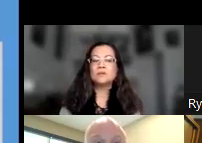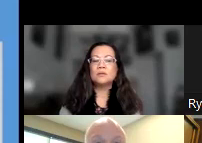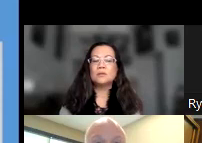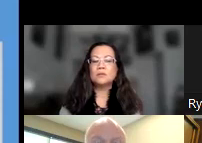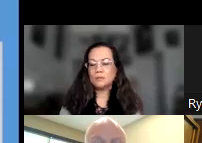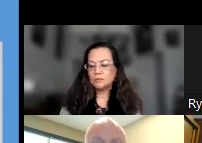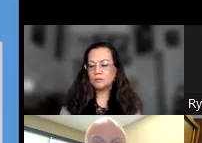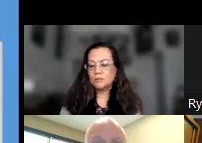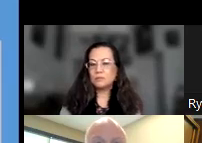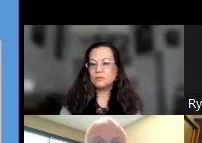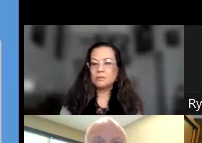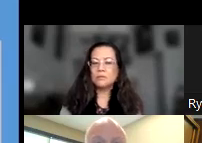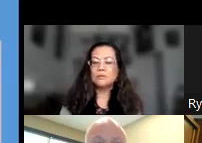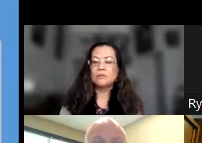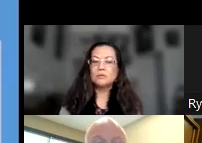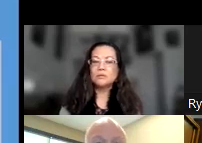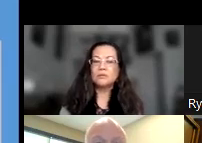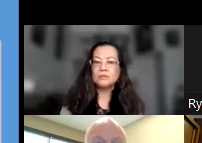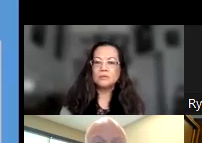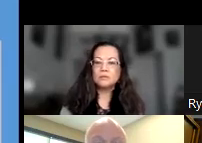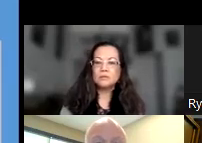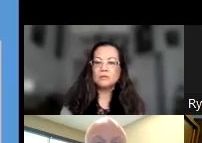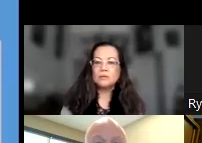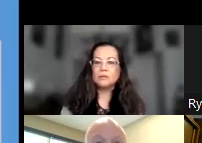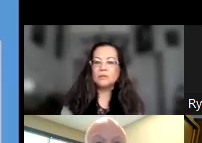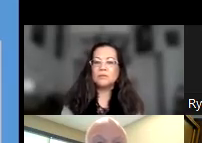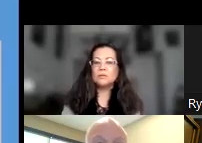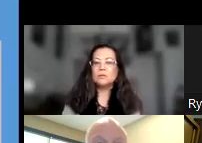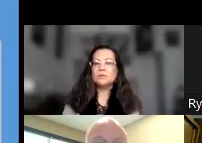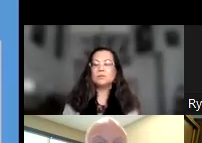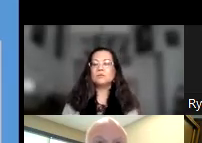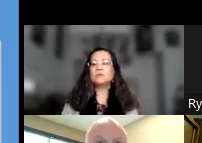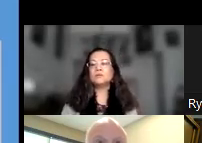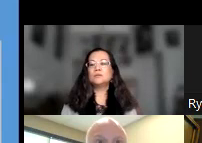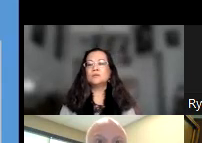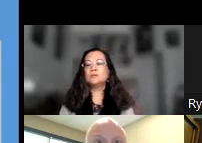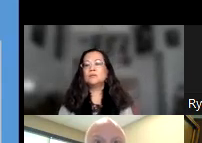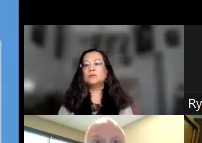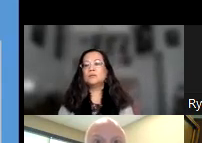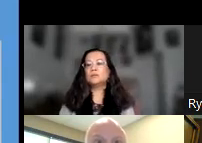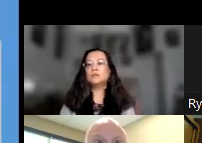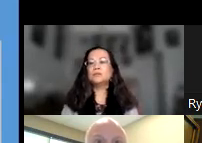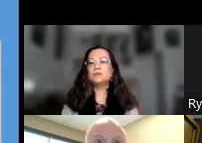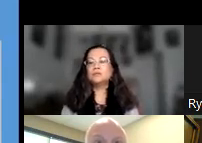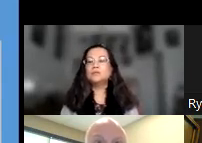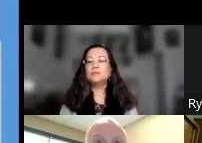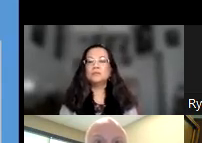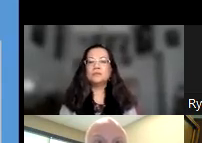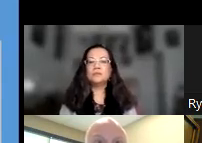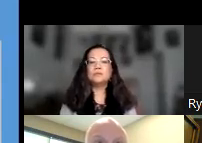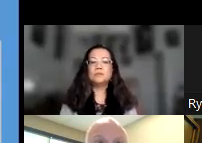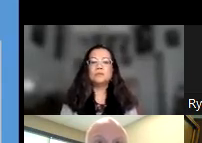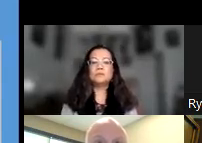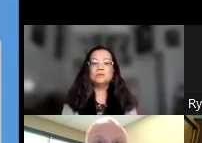representa. En la siguiente diapositiva, habiendo sacado los servicios residenciales, vemos que